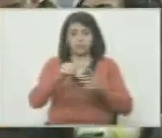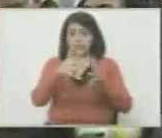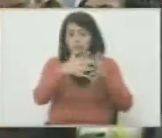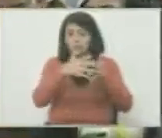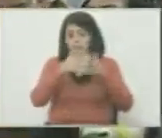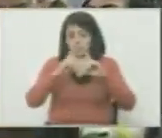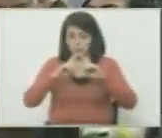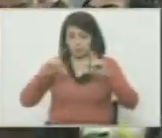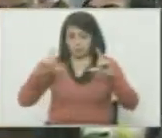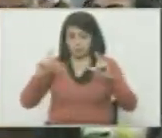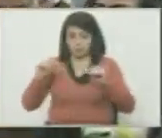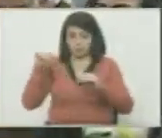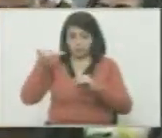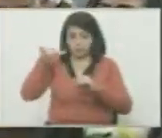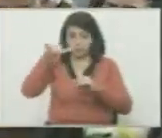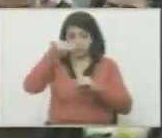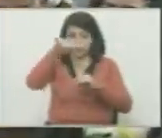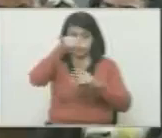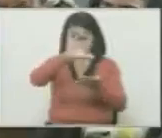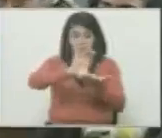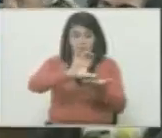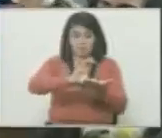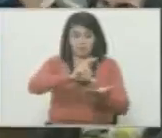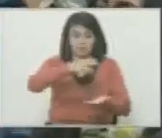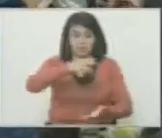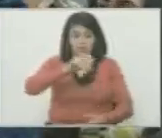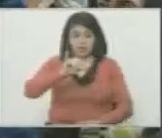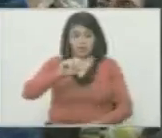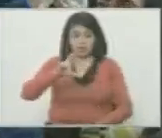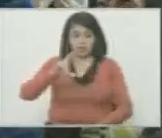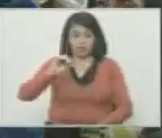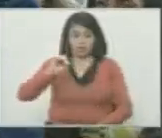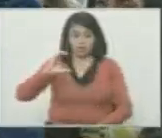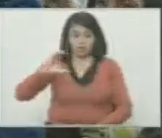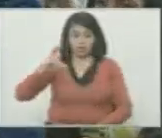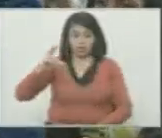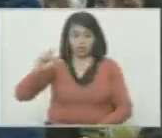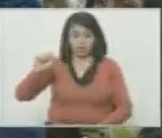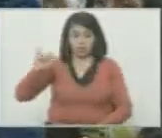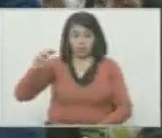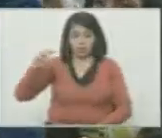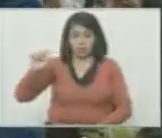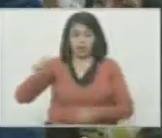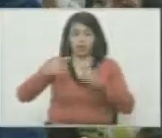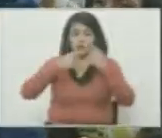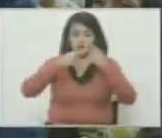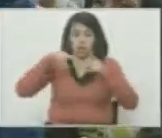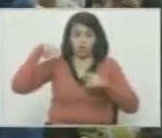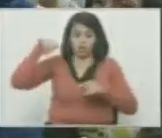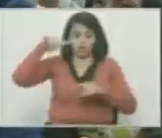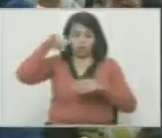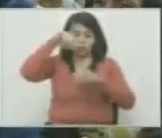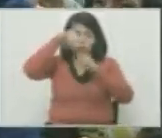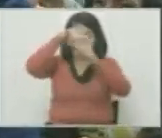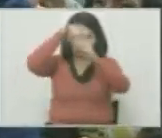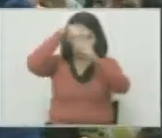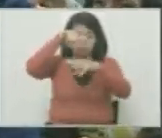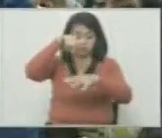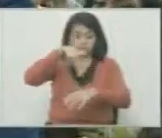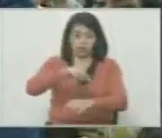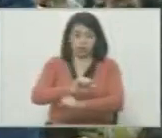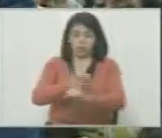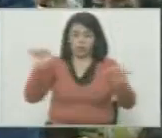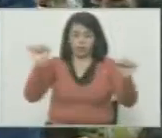norteamericana lanzaba sobre la ciudad de Hiroshima, desde el Enola Gay, otra bomba atómica que dejara un